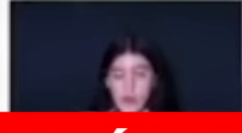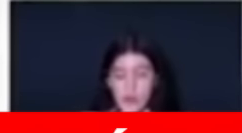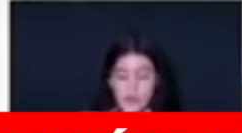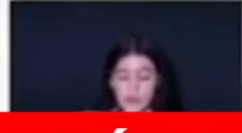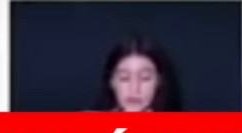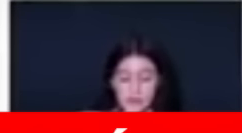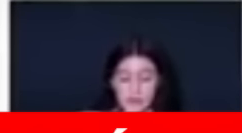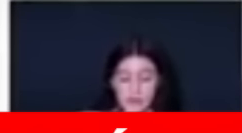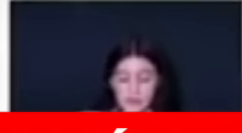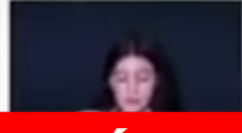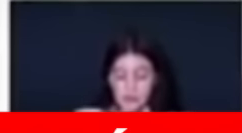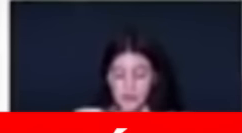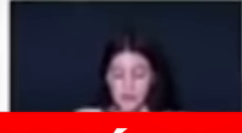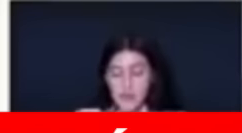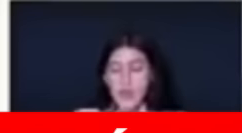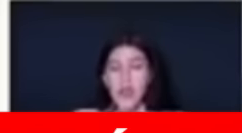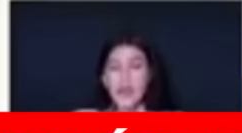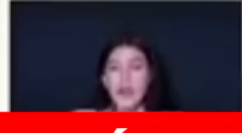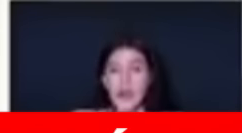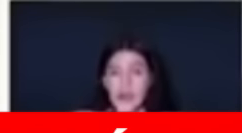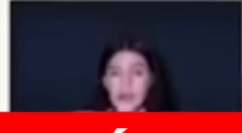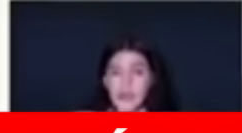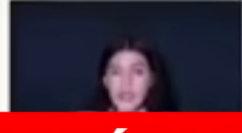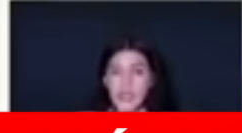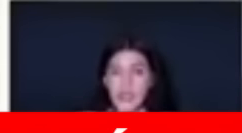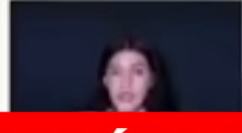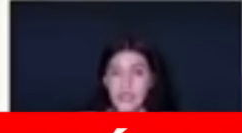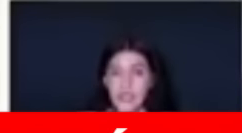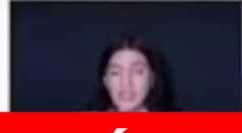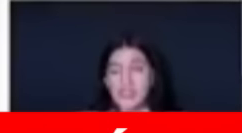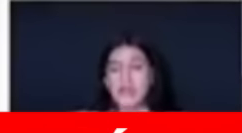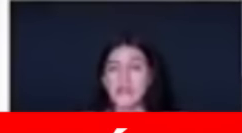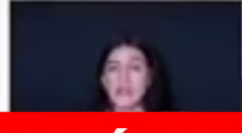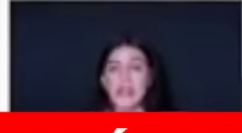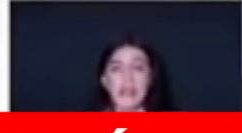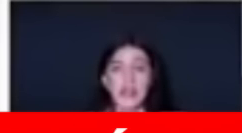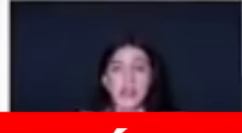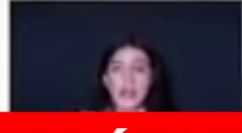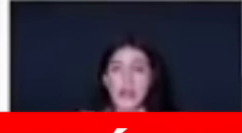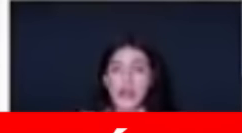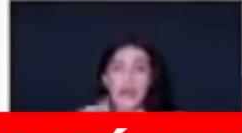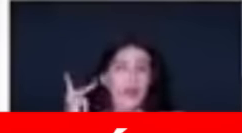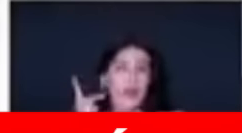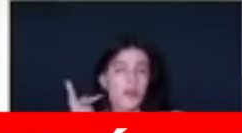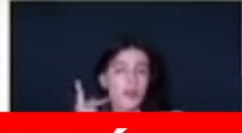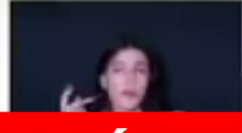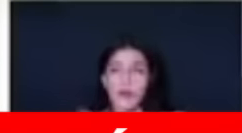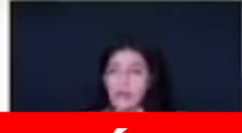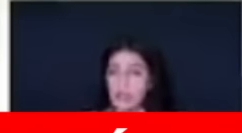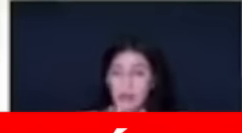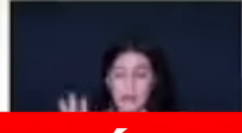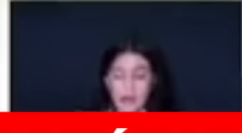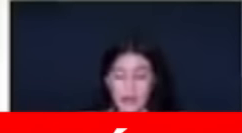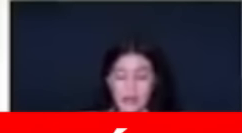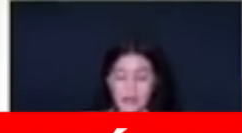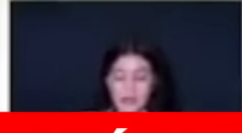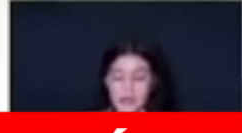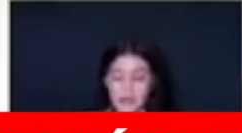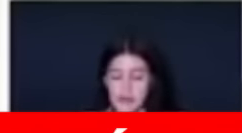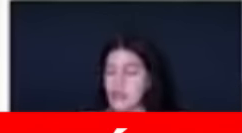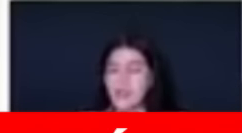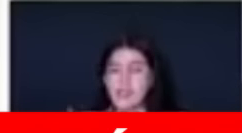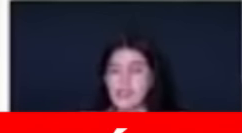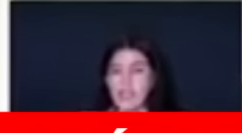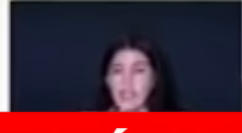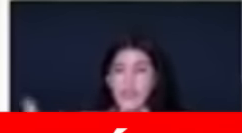otro. Eso es lo que significa narcopolítica en su forma más pura. Ya no es solo